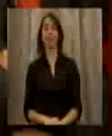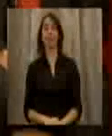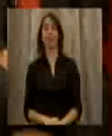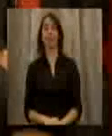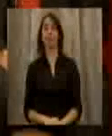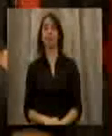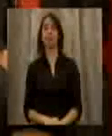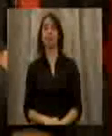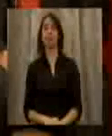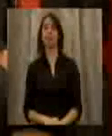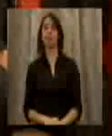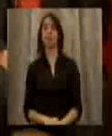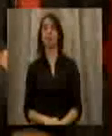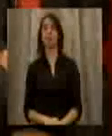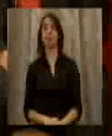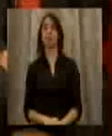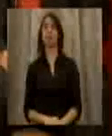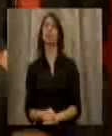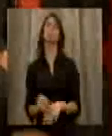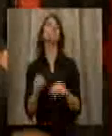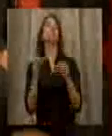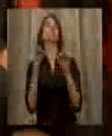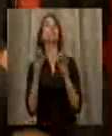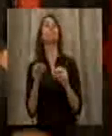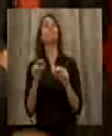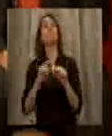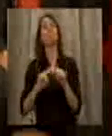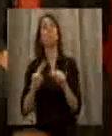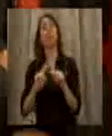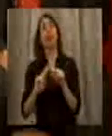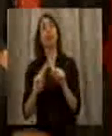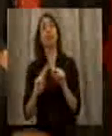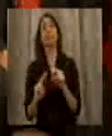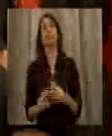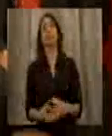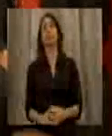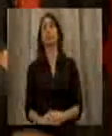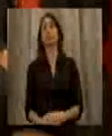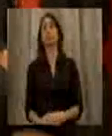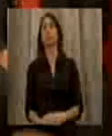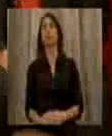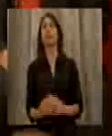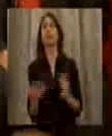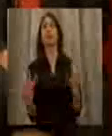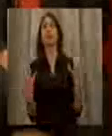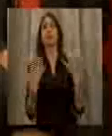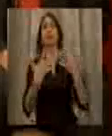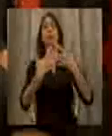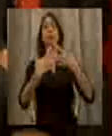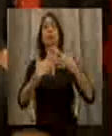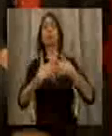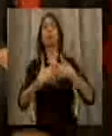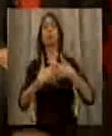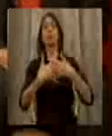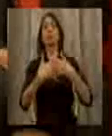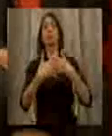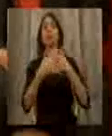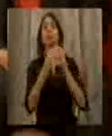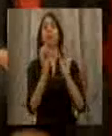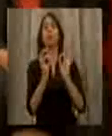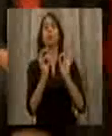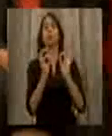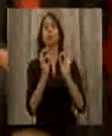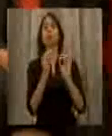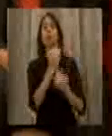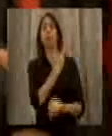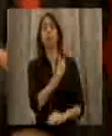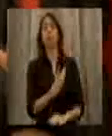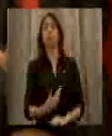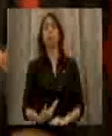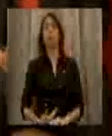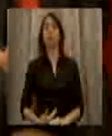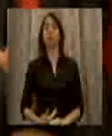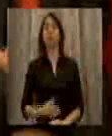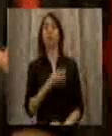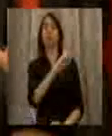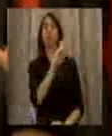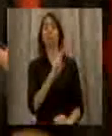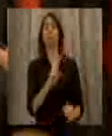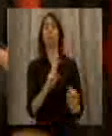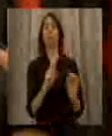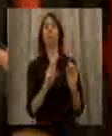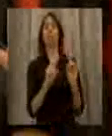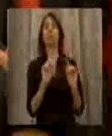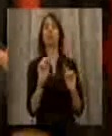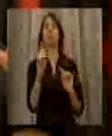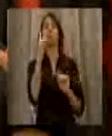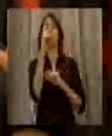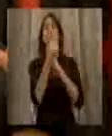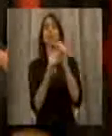Como corresponde hacer y de acuerdo a el mandato que el Presidente de la República fijó